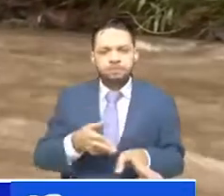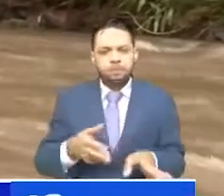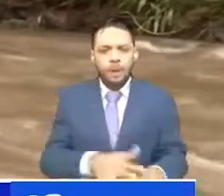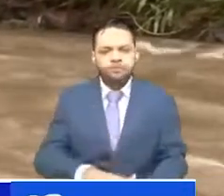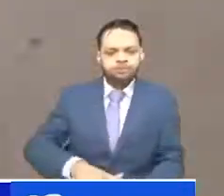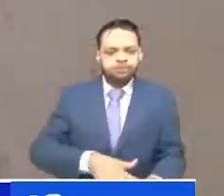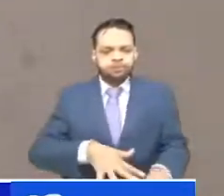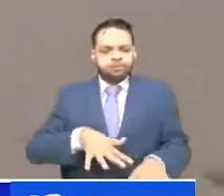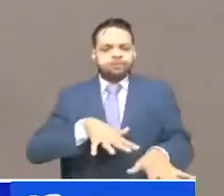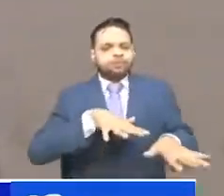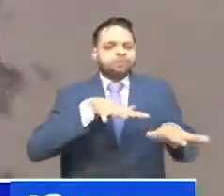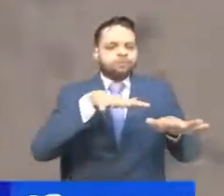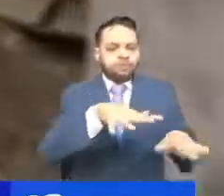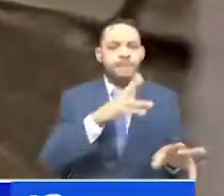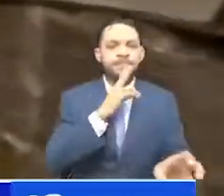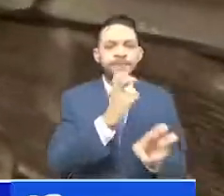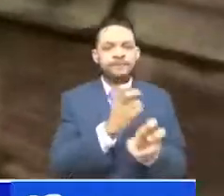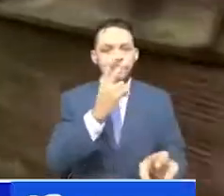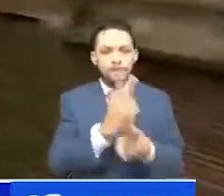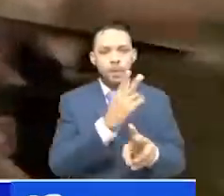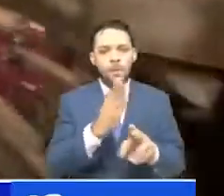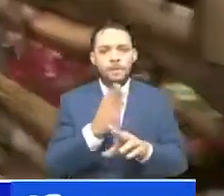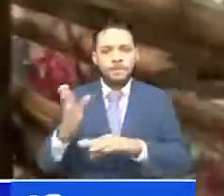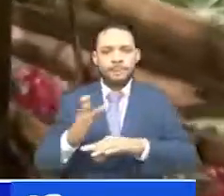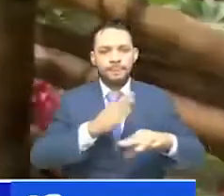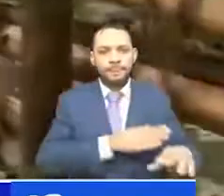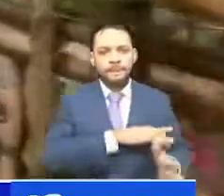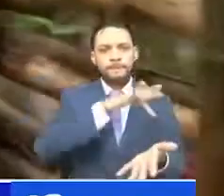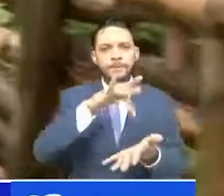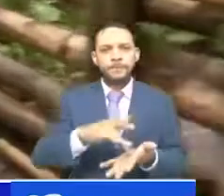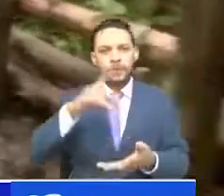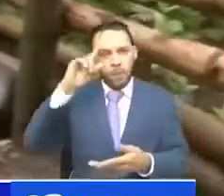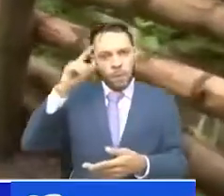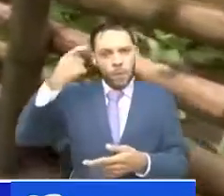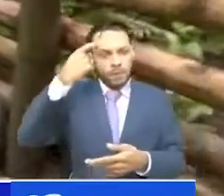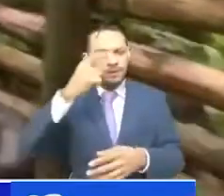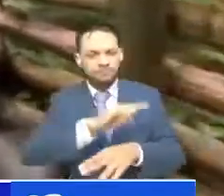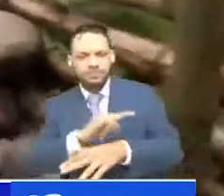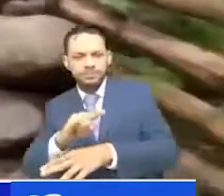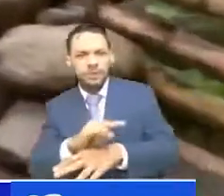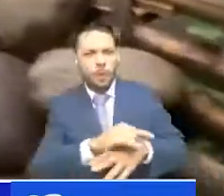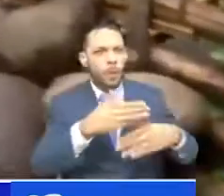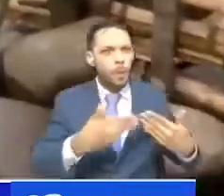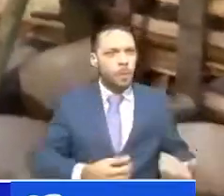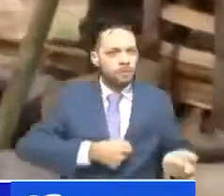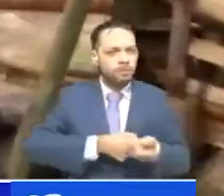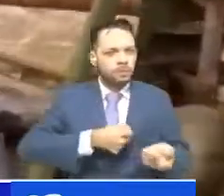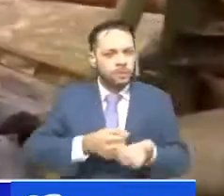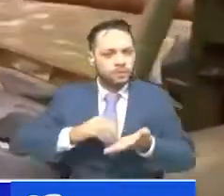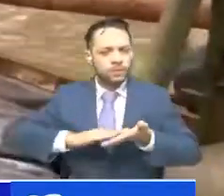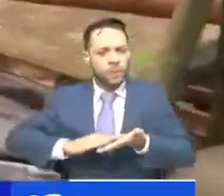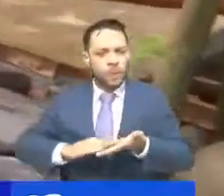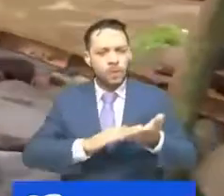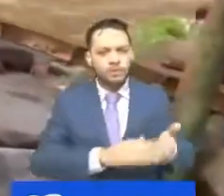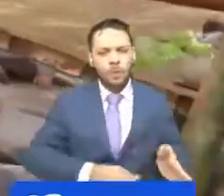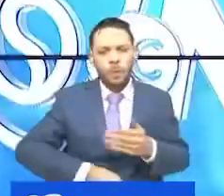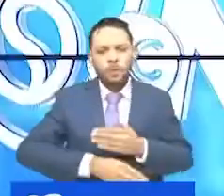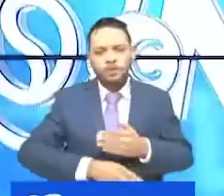dormimos tranquilo, hermano. La ciudadanía pide la presencia del gobierno municipal para buscar una solución a las constantes inundaciones en este